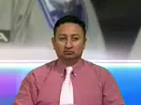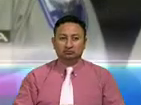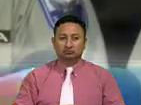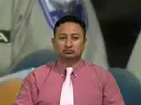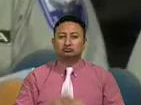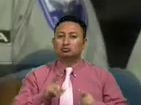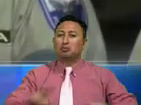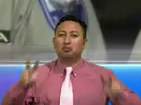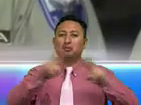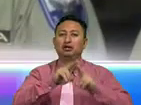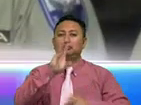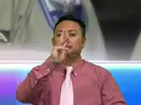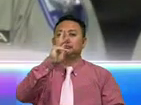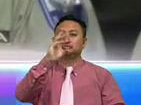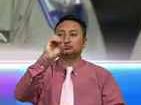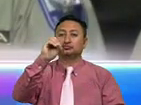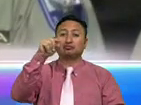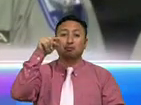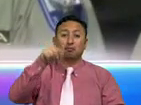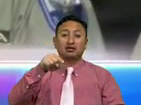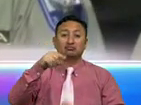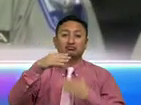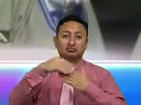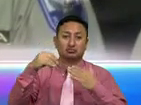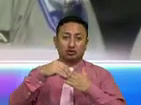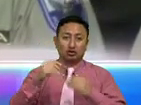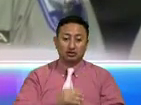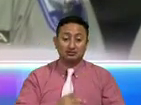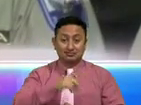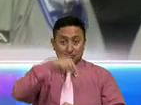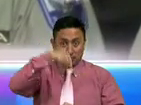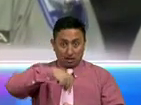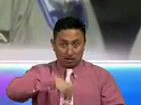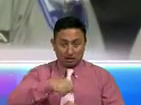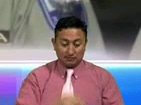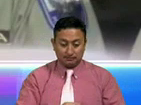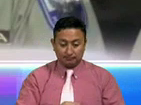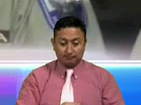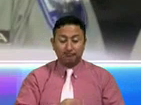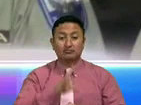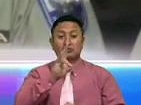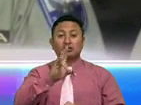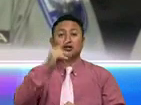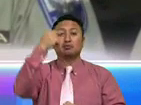de $600.000, la parte nacional, mercado nacional, y